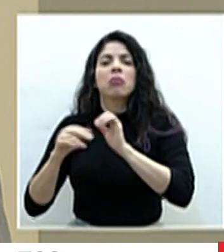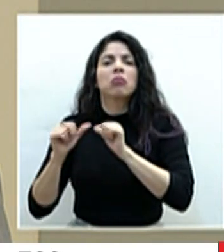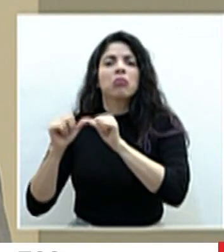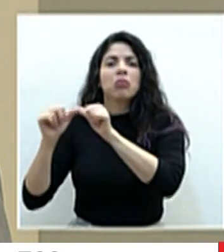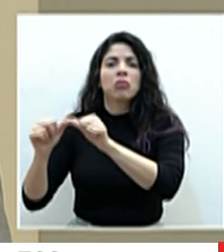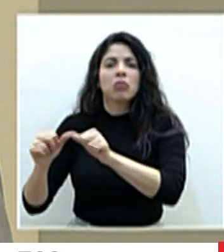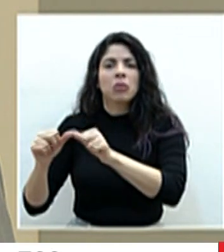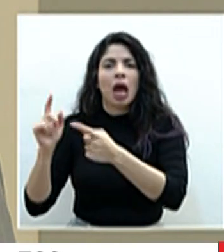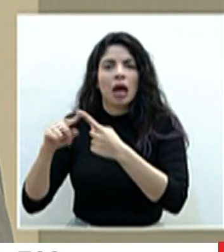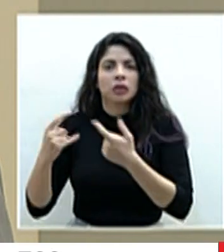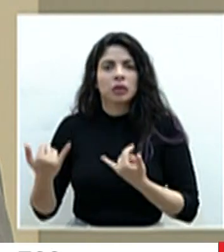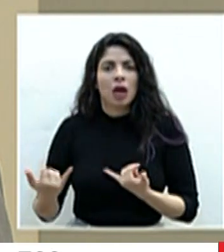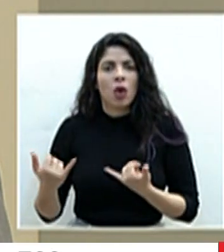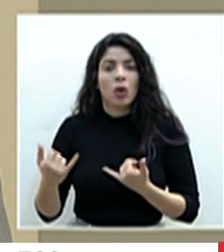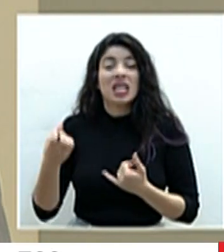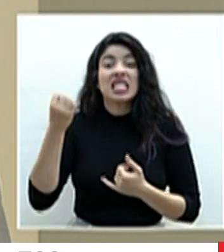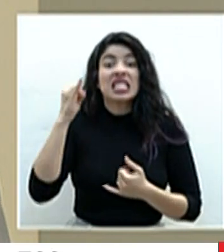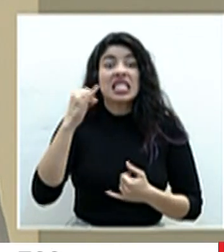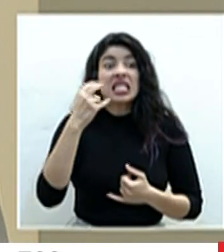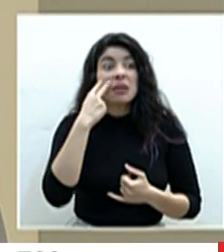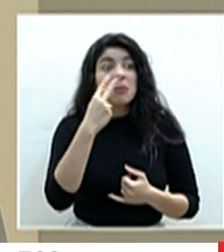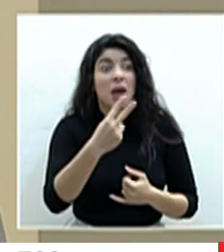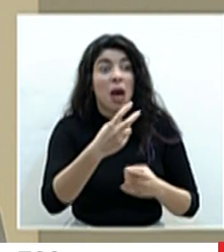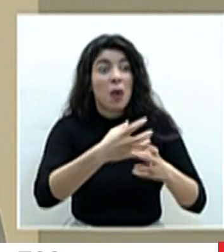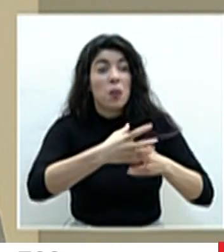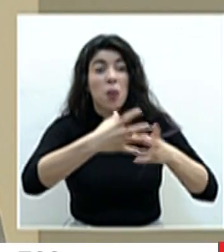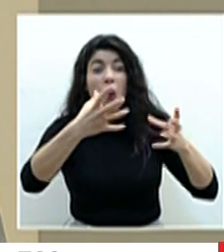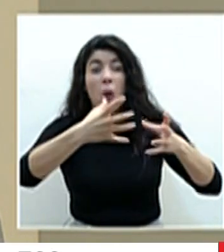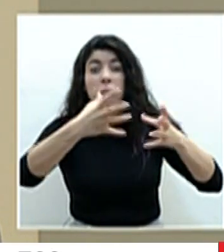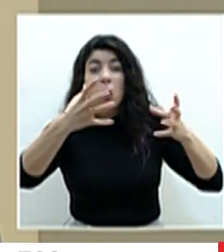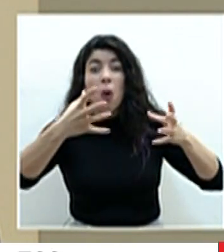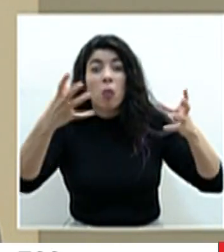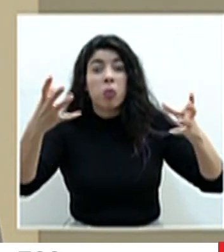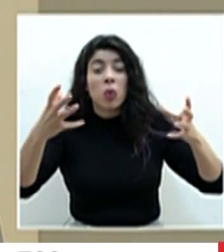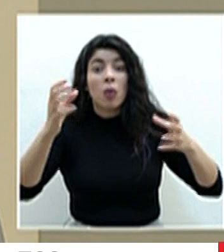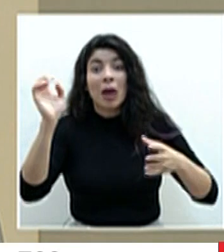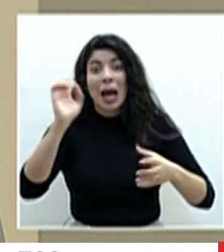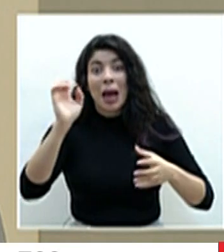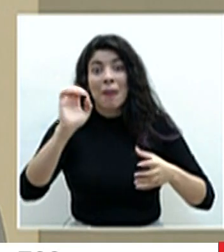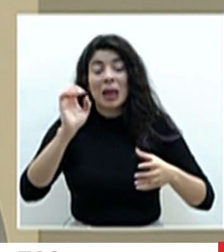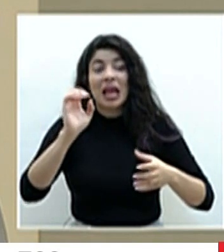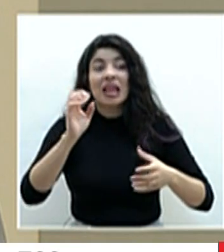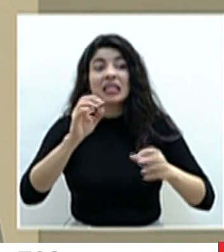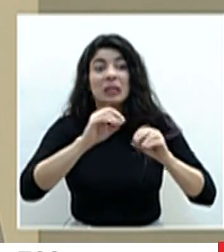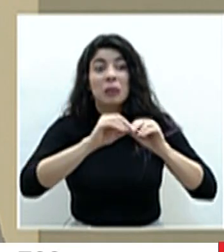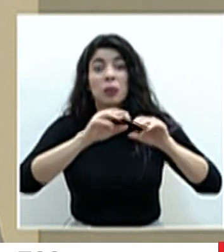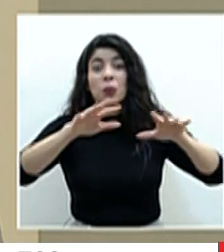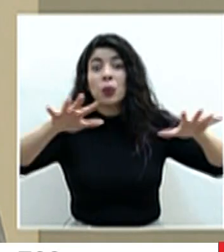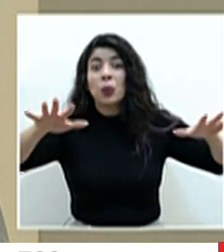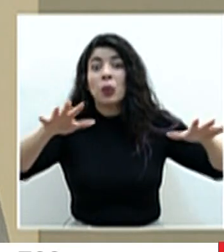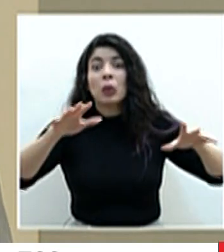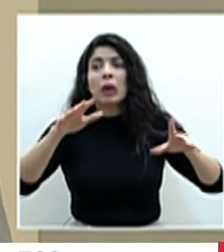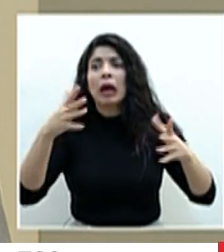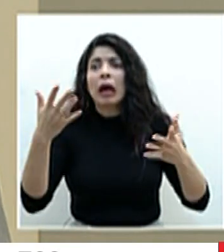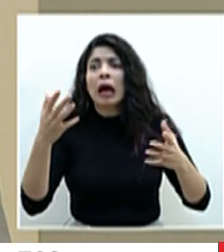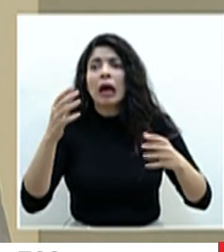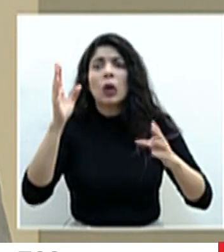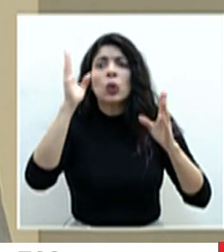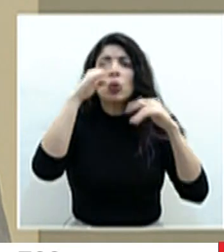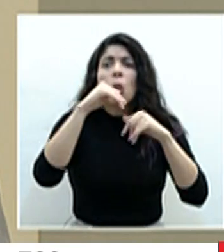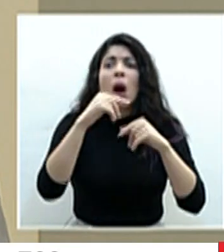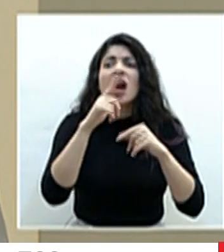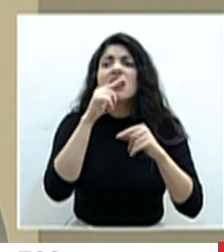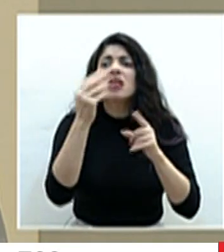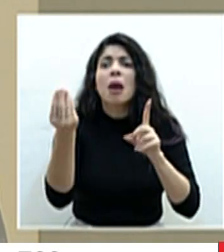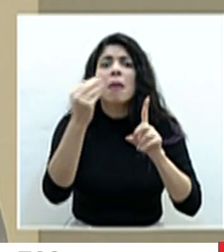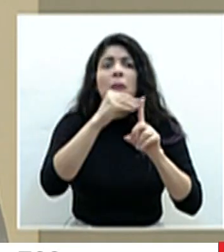venido manteniendo hasta hoy. Si empezamos a ver ya un aumento significativo en la emergencia de casos de manera más dispersa, en donde hay no relación